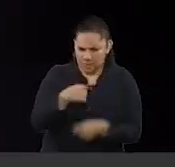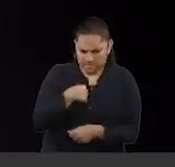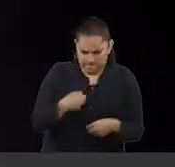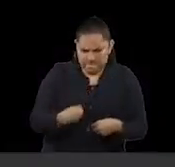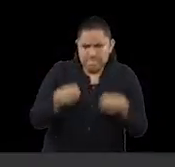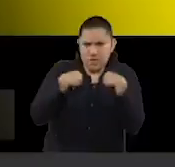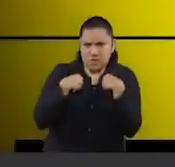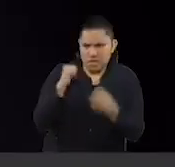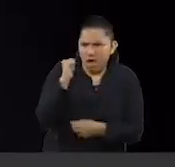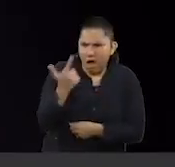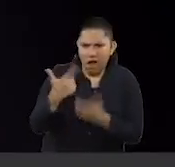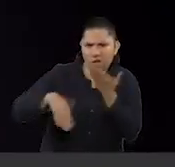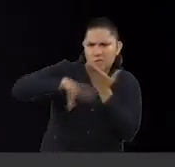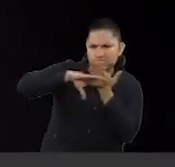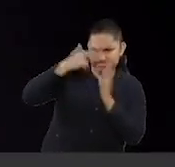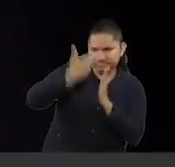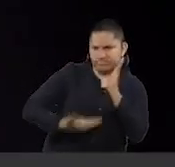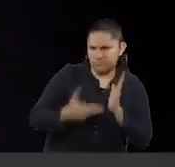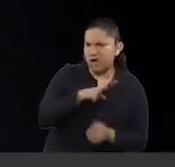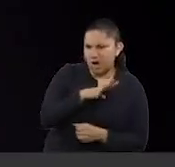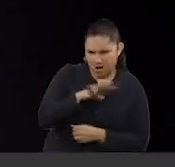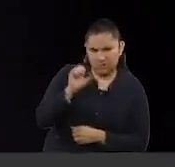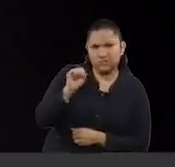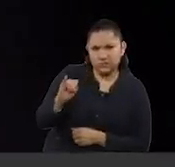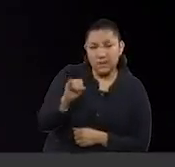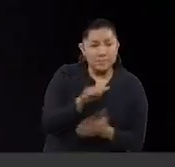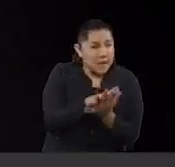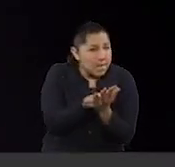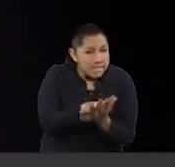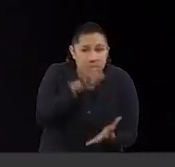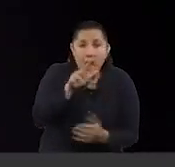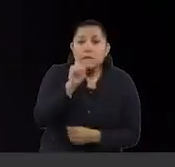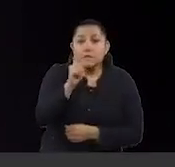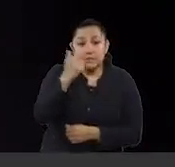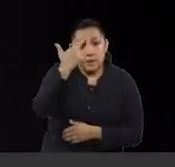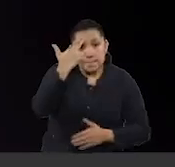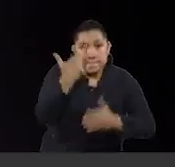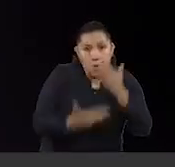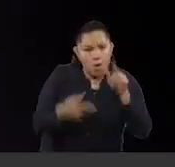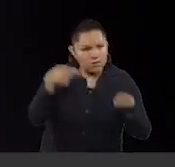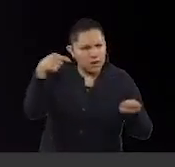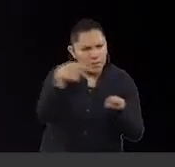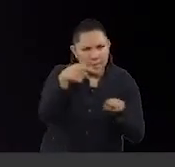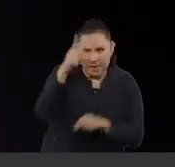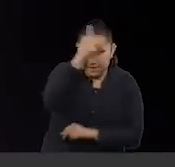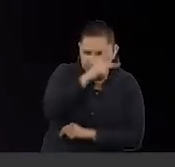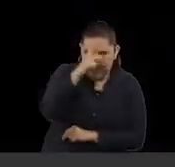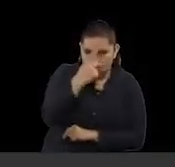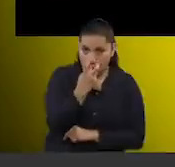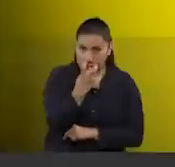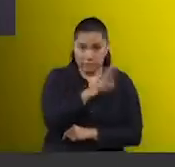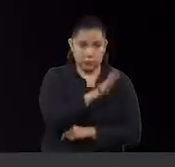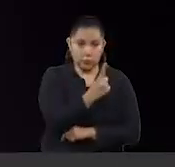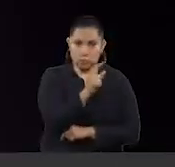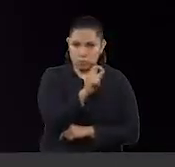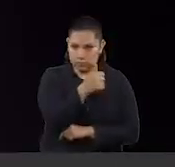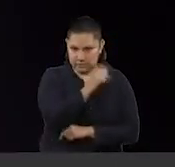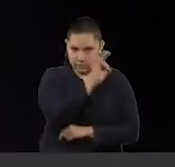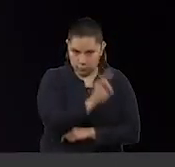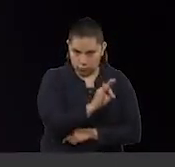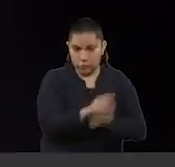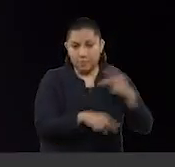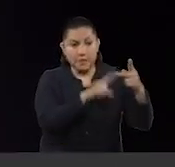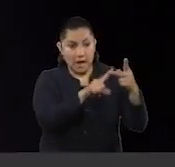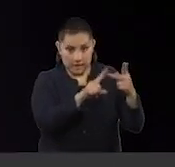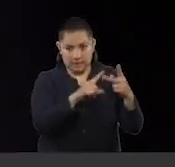en su infancia. La violencia psicológica es la que presenta mayor prevalencia, con 51.6%, seguida de la